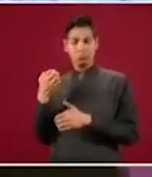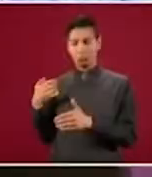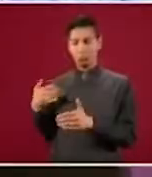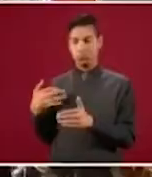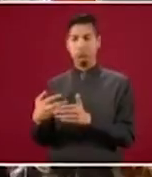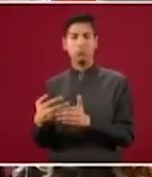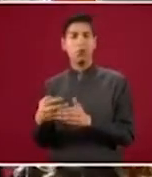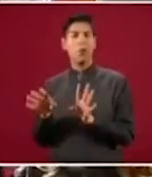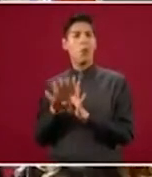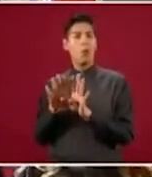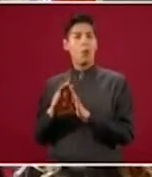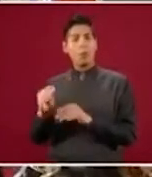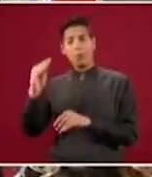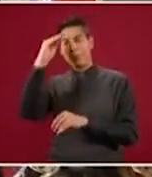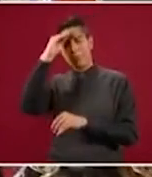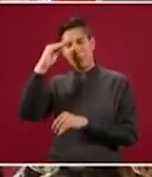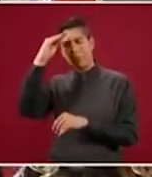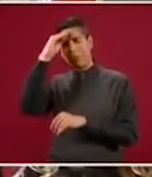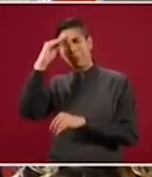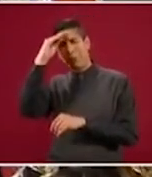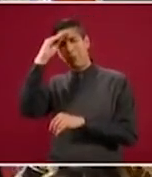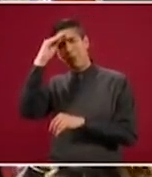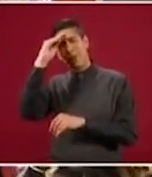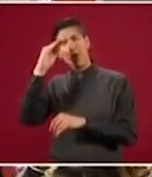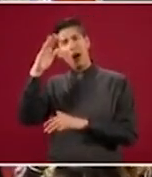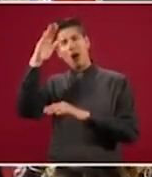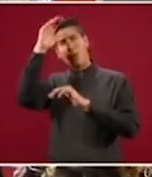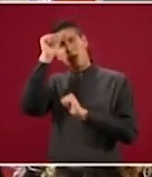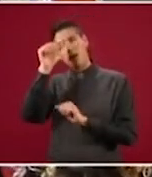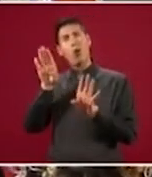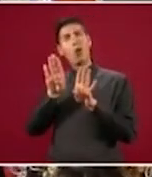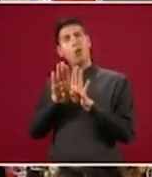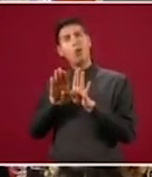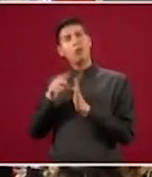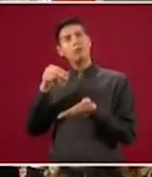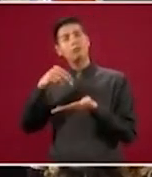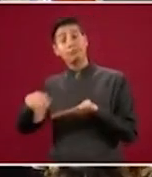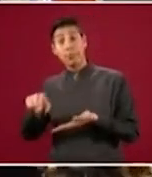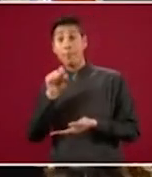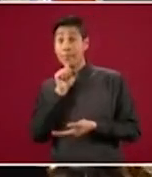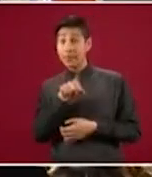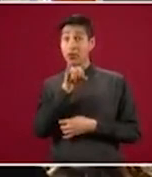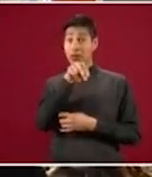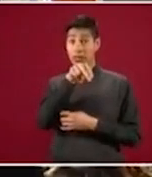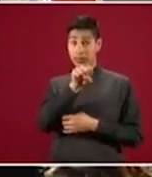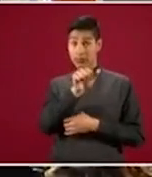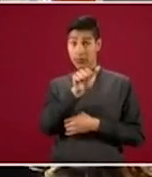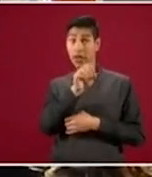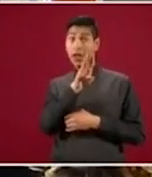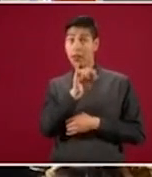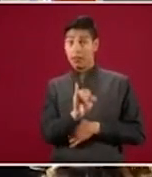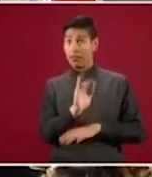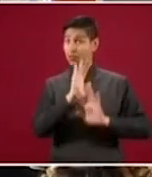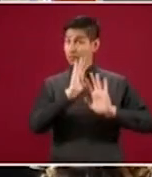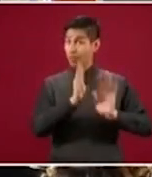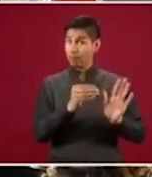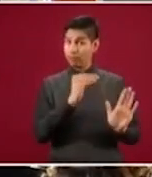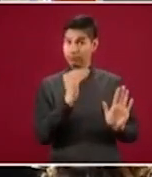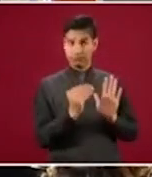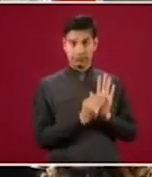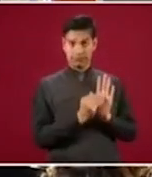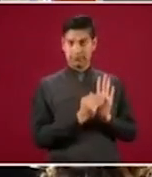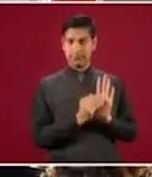analizar la propuesta de convenio que ya formuló el Instituto de Salud para el Bienestar. Ahora, destacamos aquí